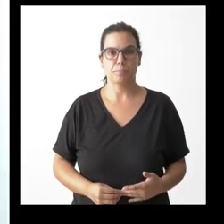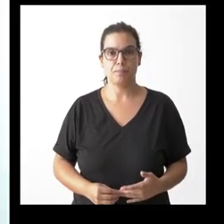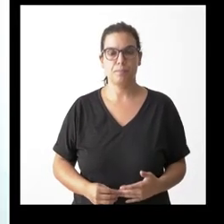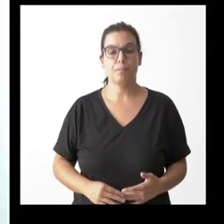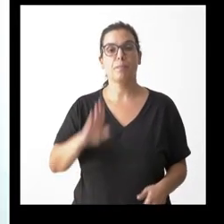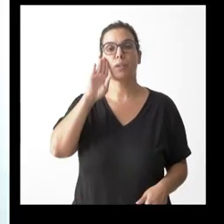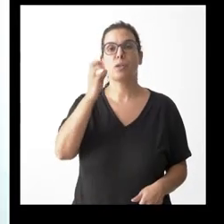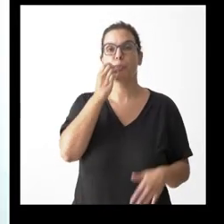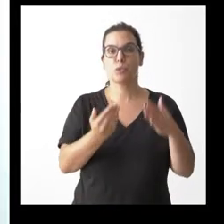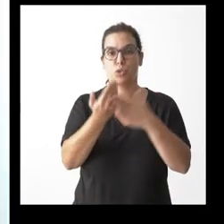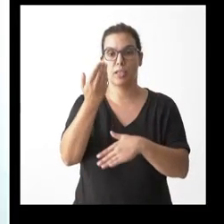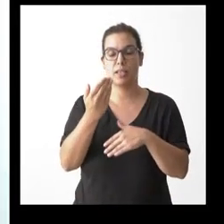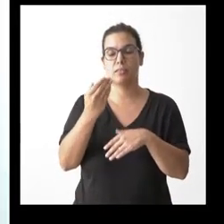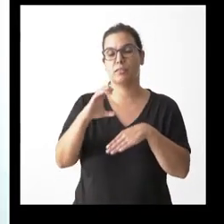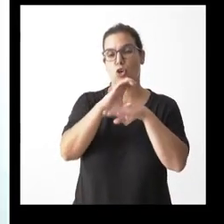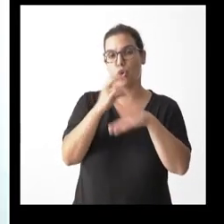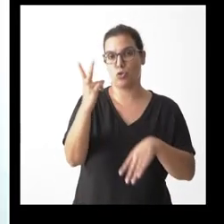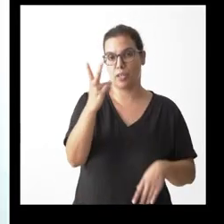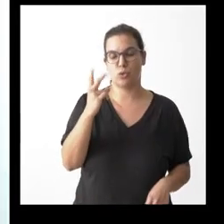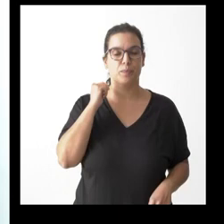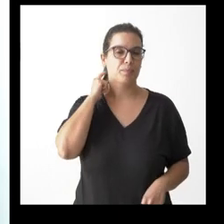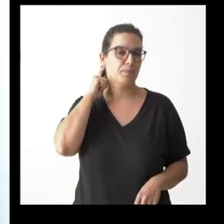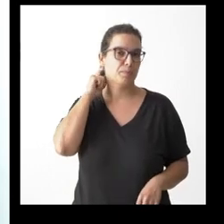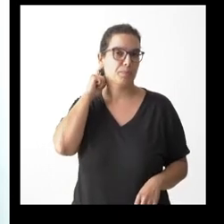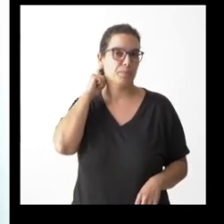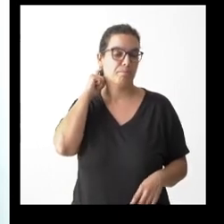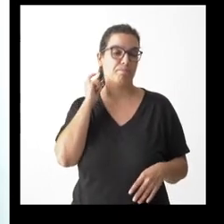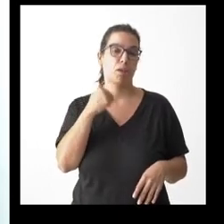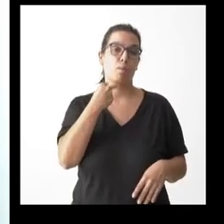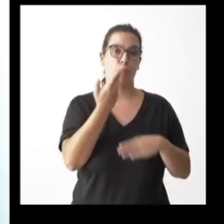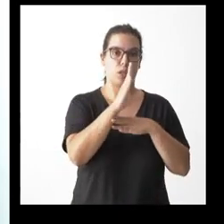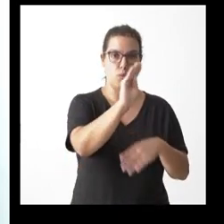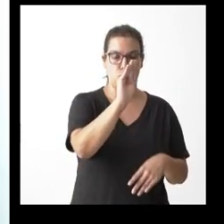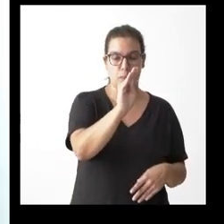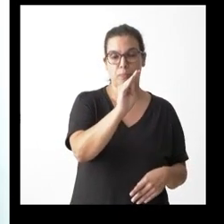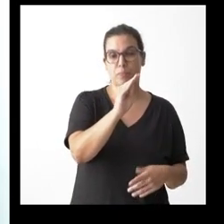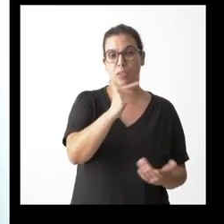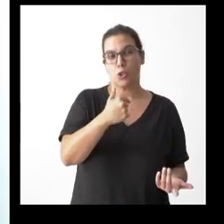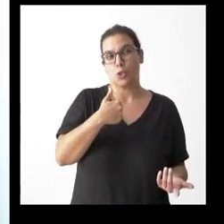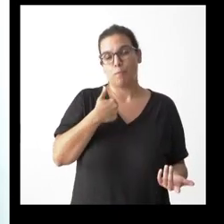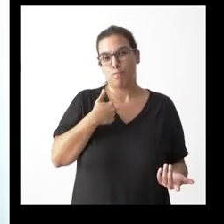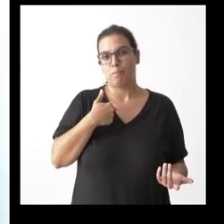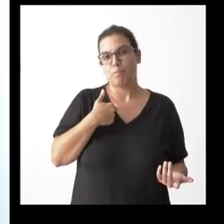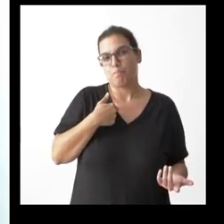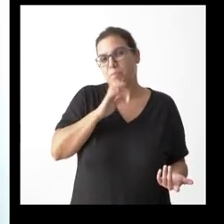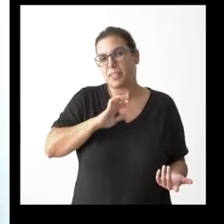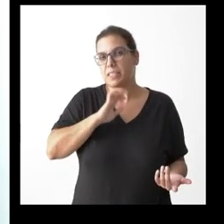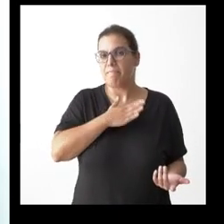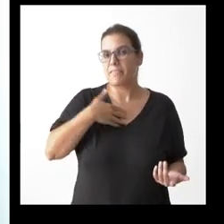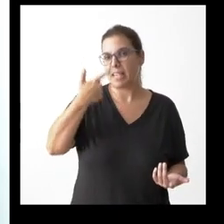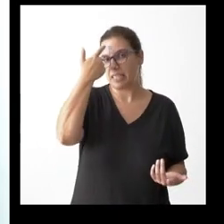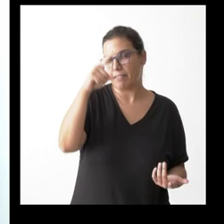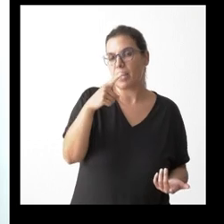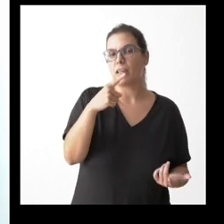Hola, buenos días, consejeros. Para Fernández Carriedo, yo sí me estaría interesado en conocer los datos de